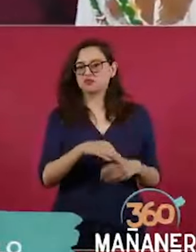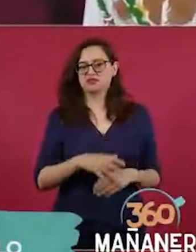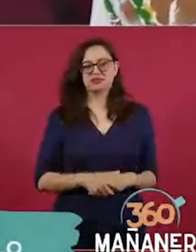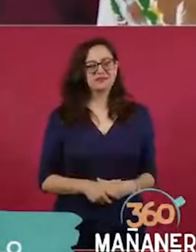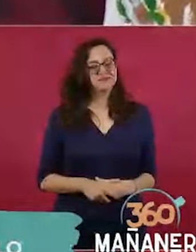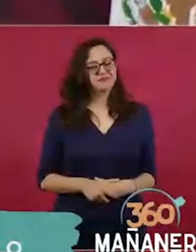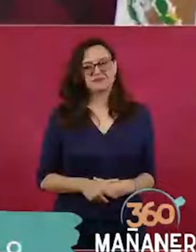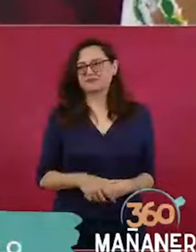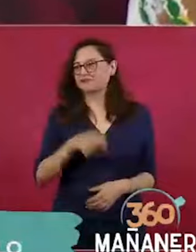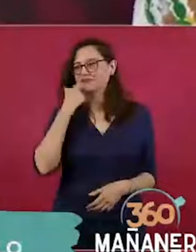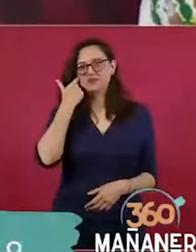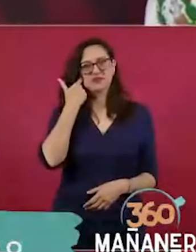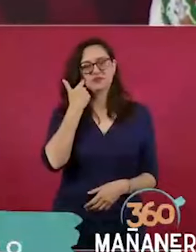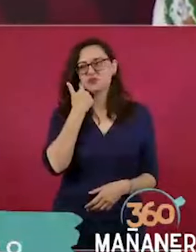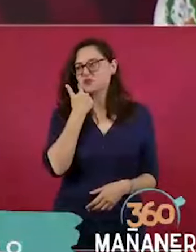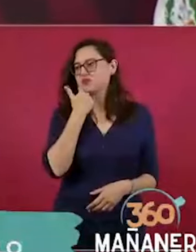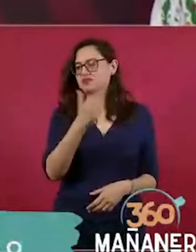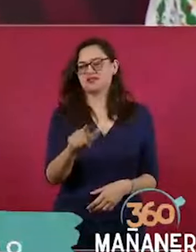conservadores.